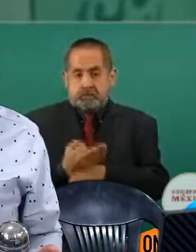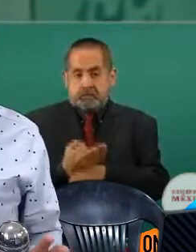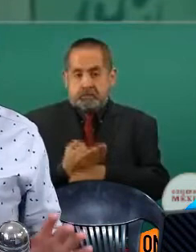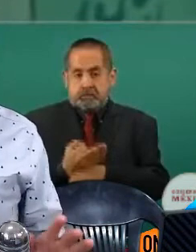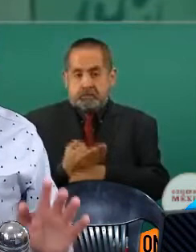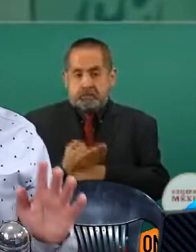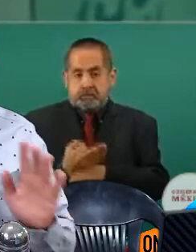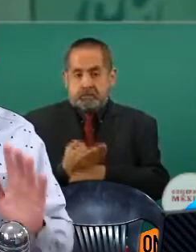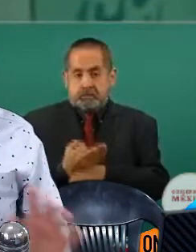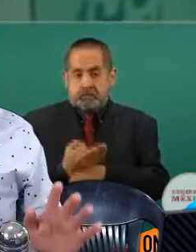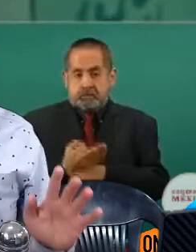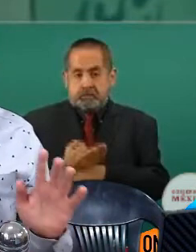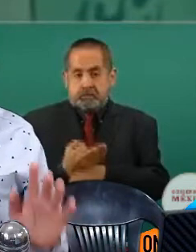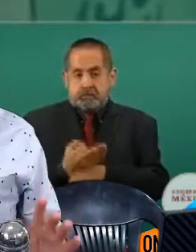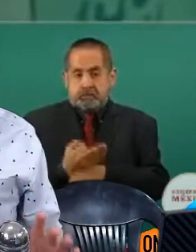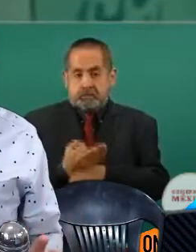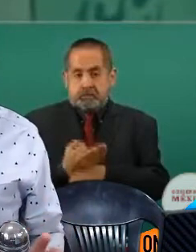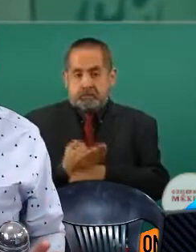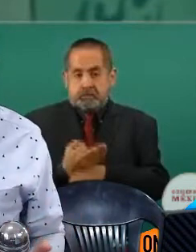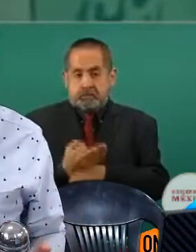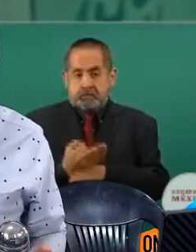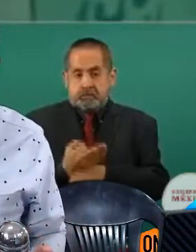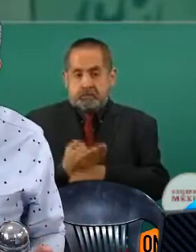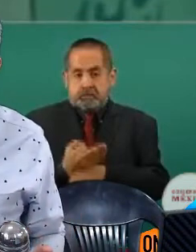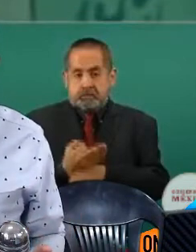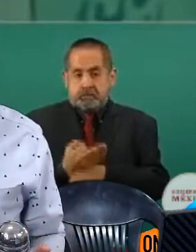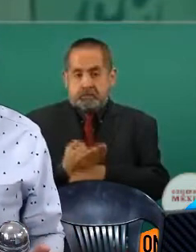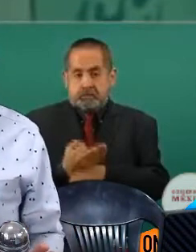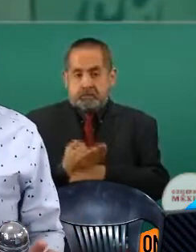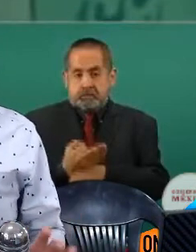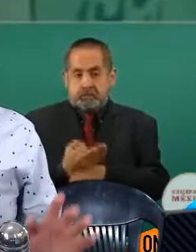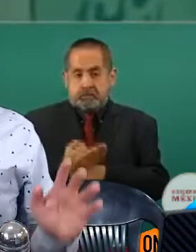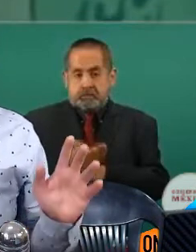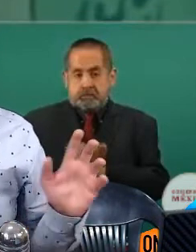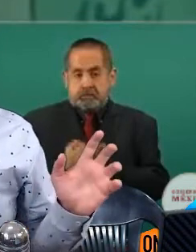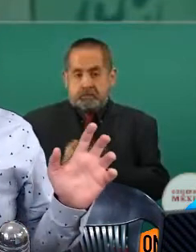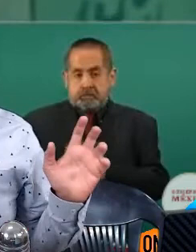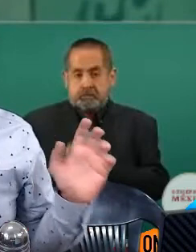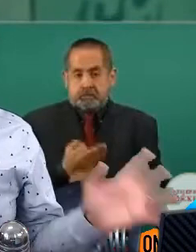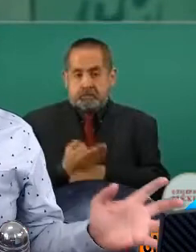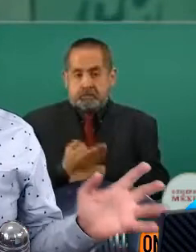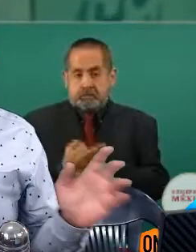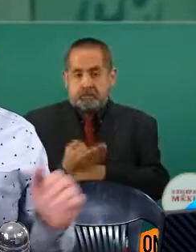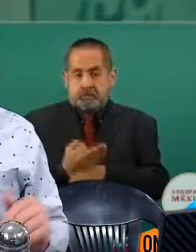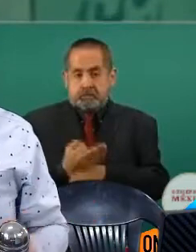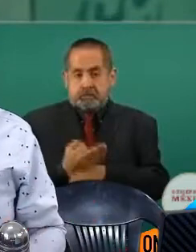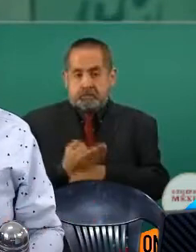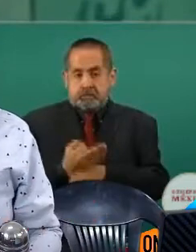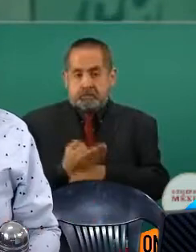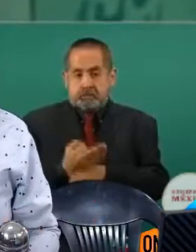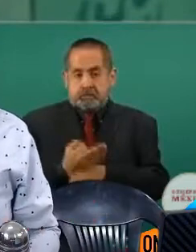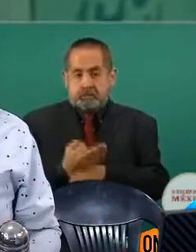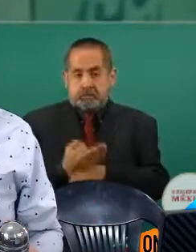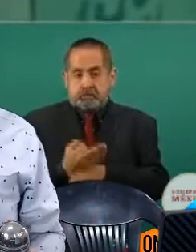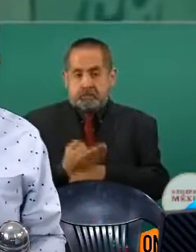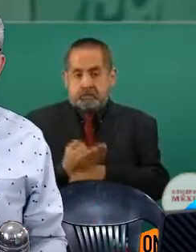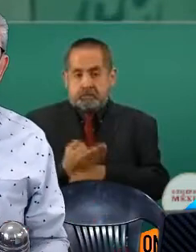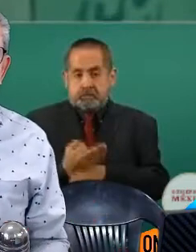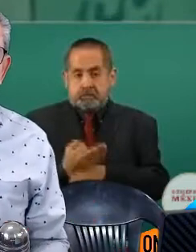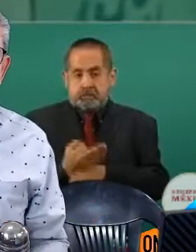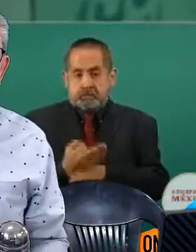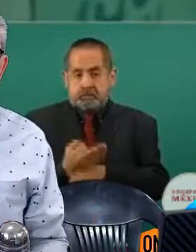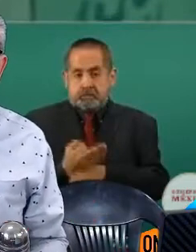Ellos ganando miles de millones de pesos, el gobierno pidiendo al Fondo